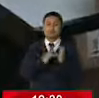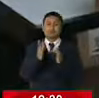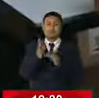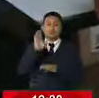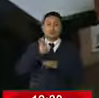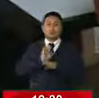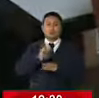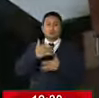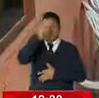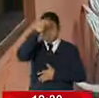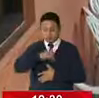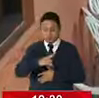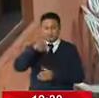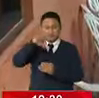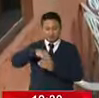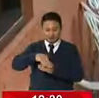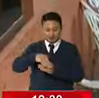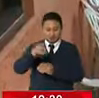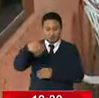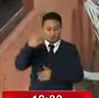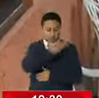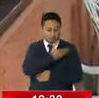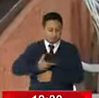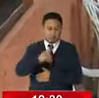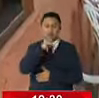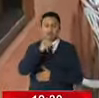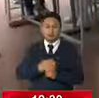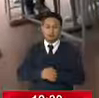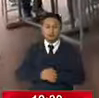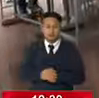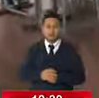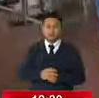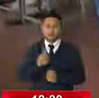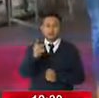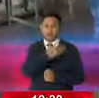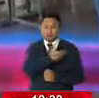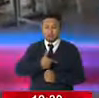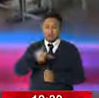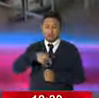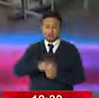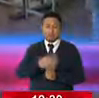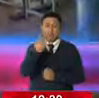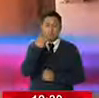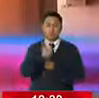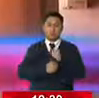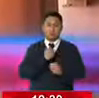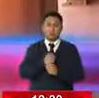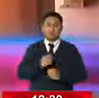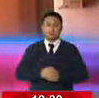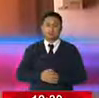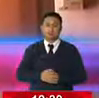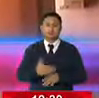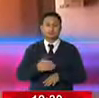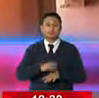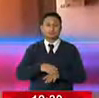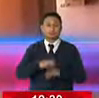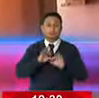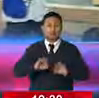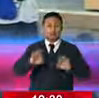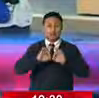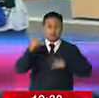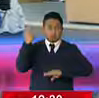deberán decidir en las urnas quién será el próximo presidente y vicepresidente del país por los próximos 4 años. Debido a la importancia